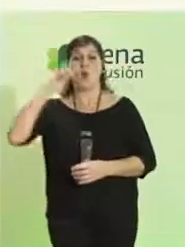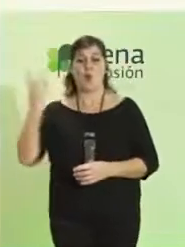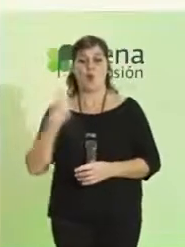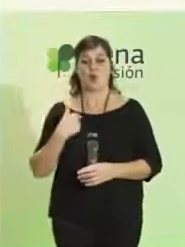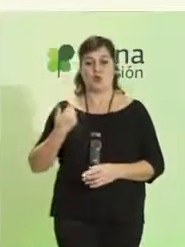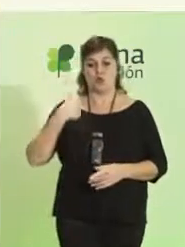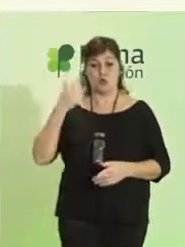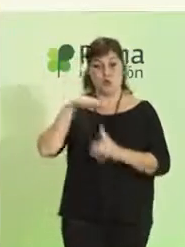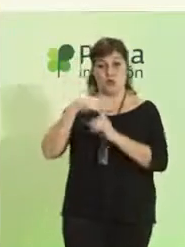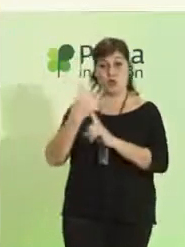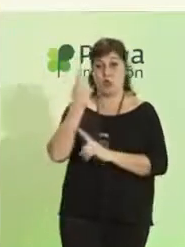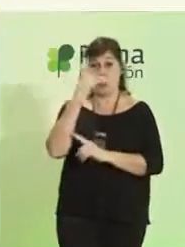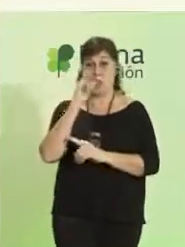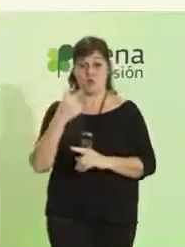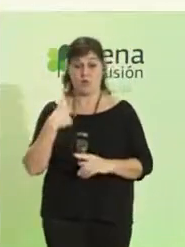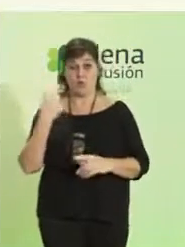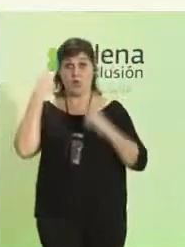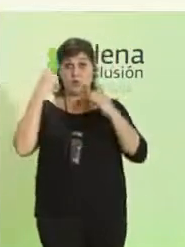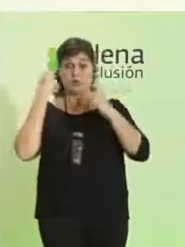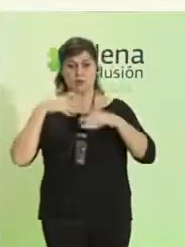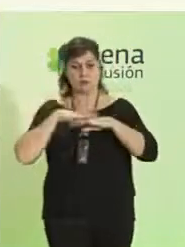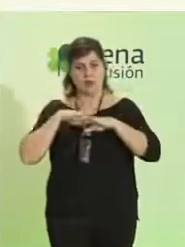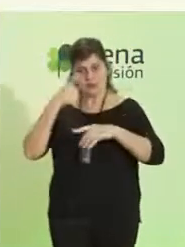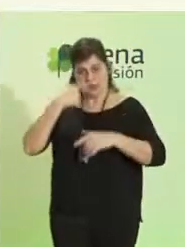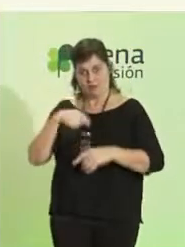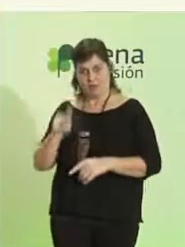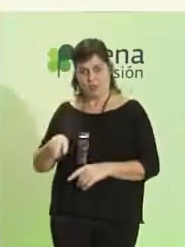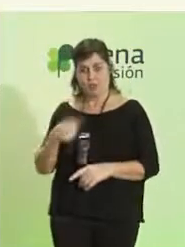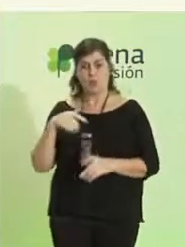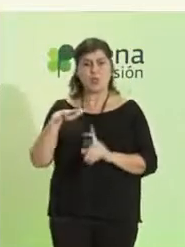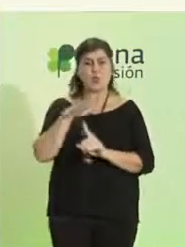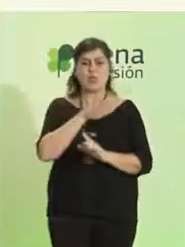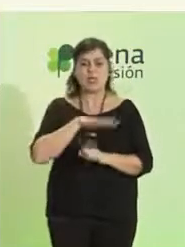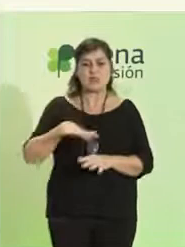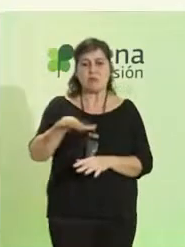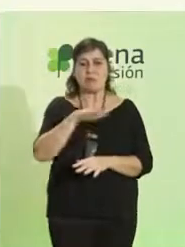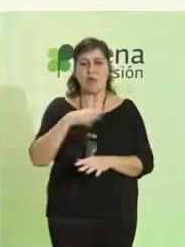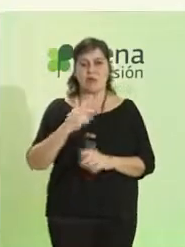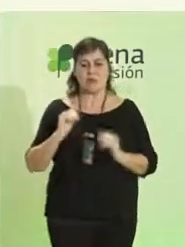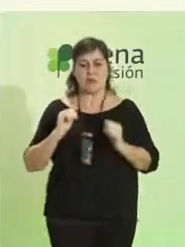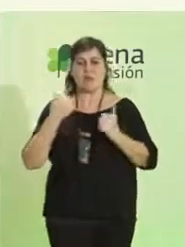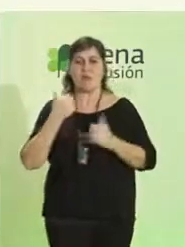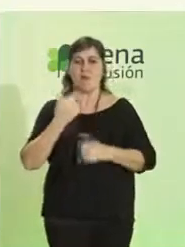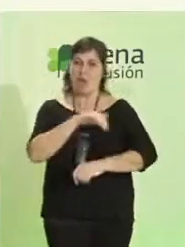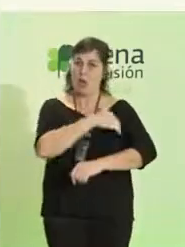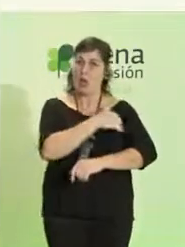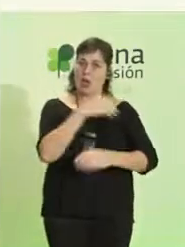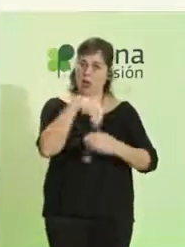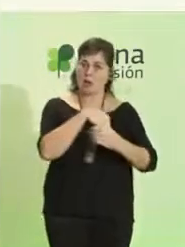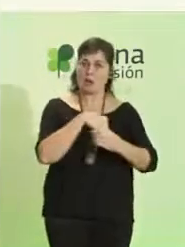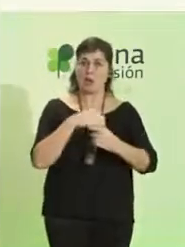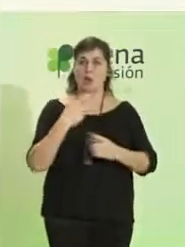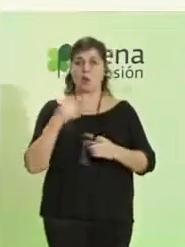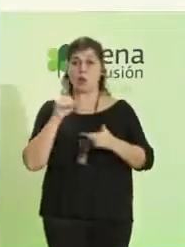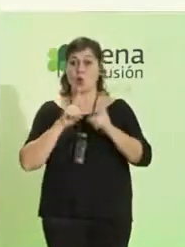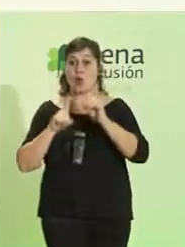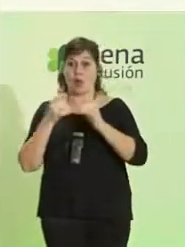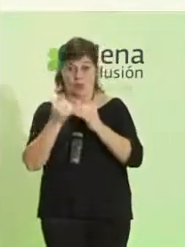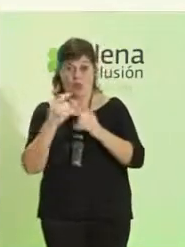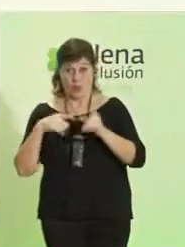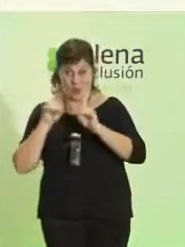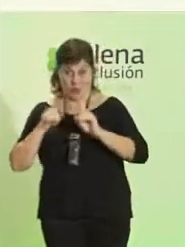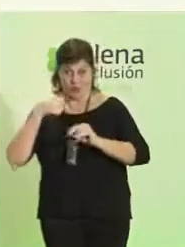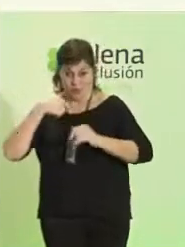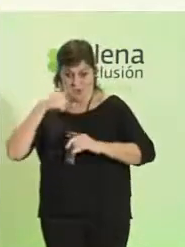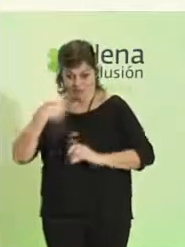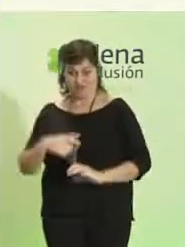pasó a mí, donde yo intenté ser ese filtro en un espacio muy que partía de lo académico y yo fui más problema que solución. No